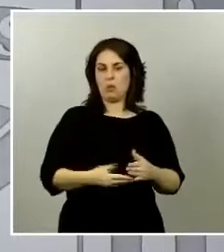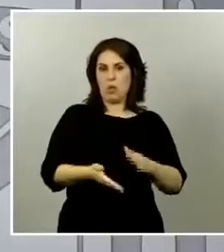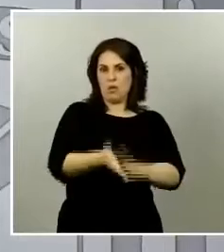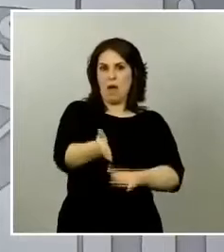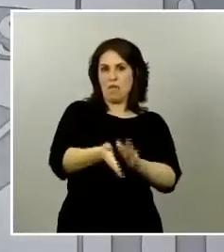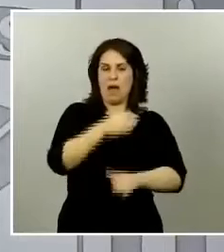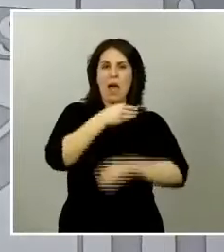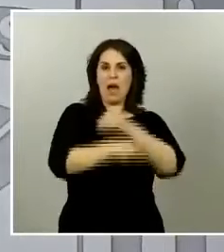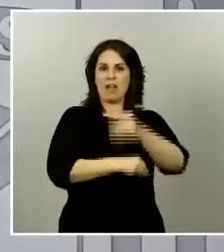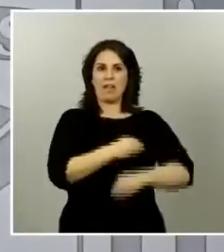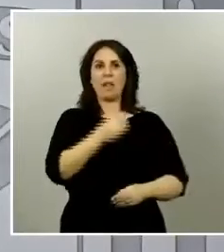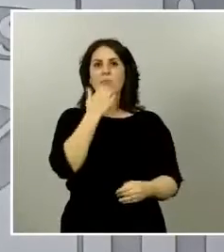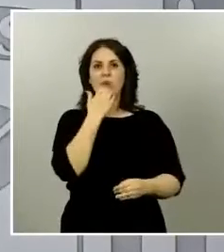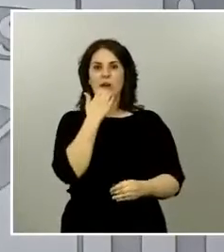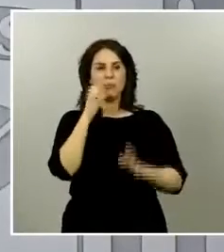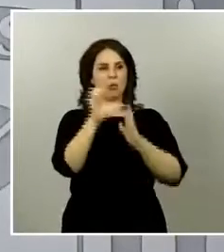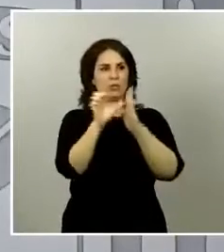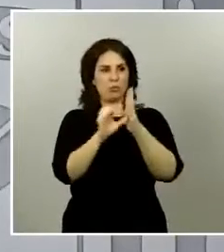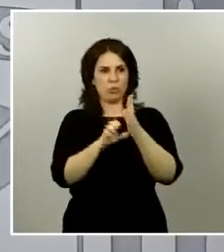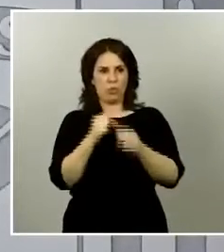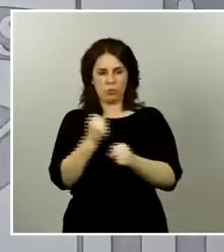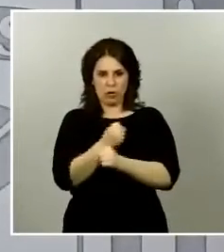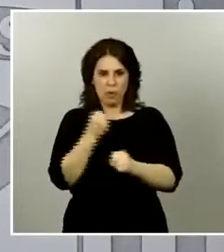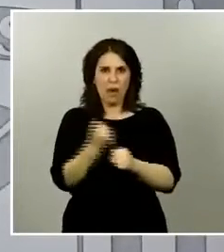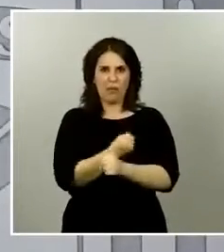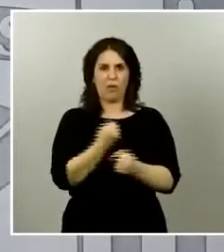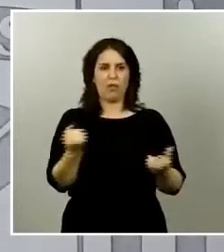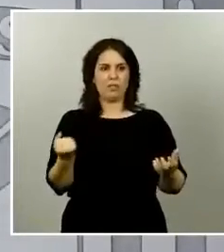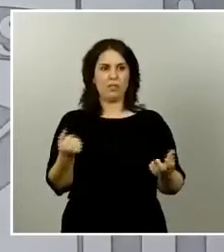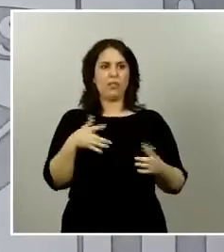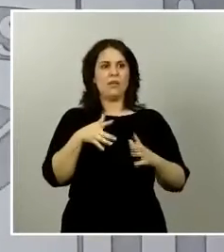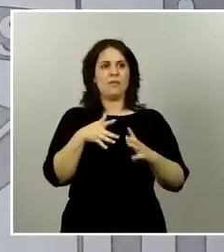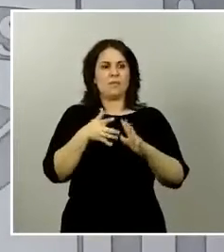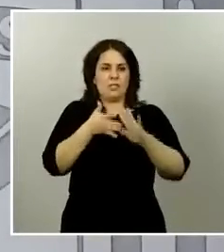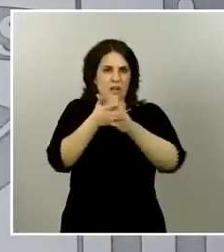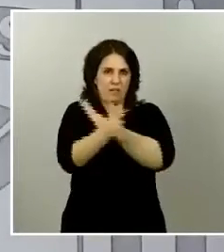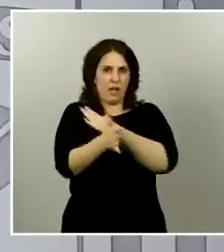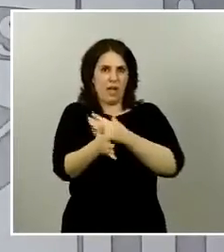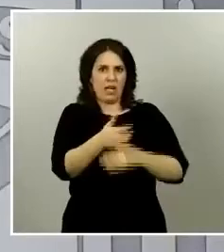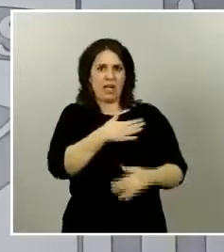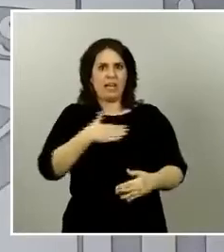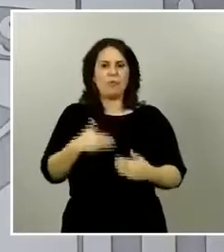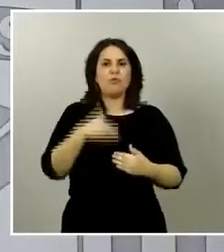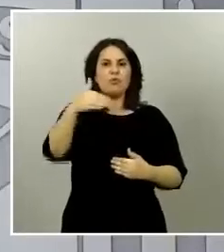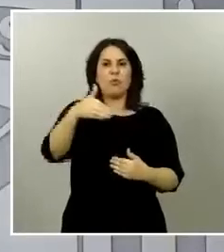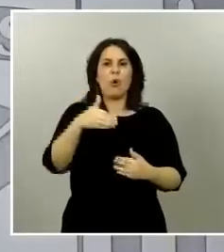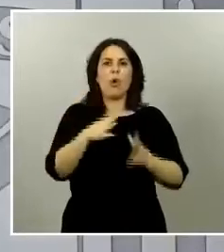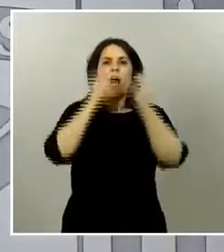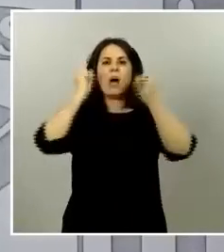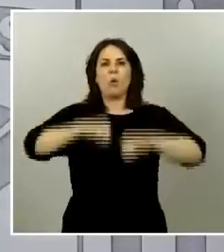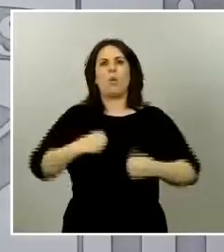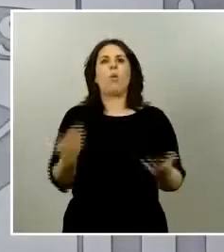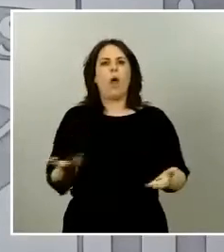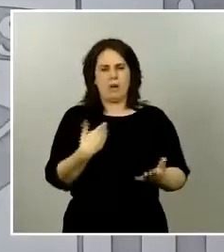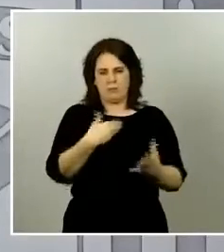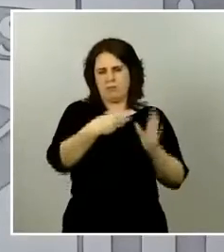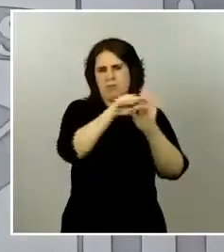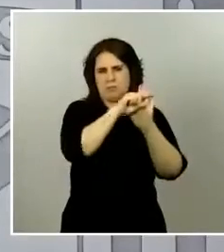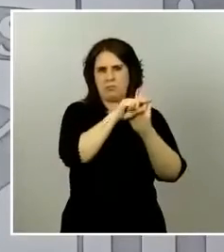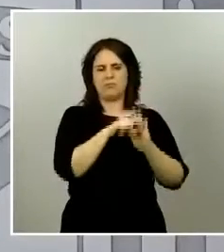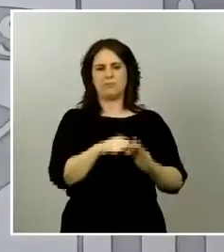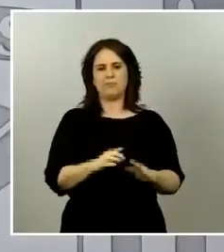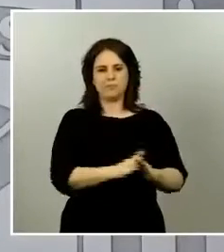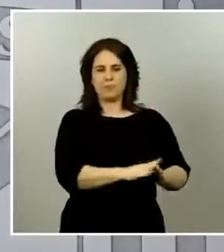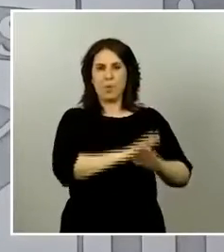que usted me acababa de comentar en relación con el nuevo Estatuto de los Trabajadores, por tanto, el nuevo marco de relaciones laborales